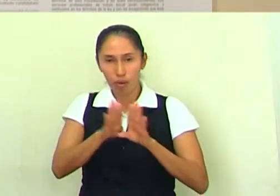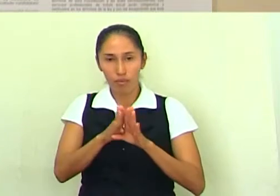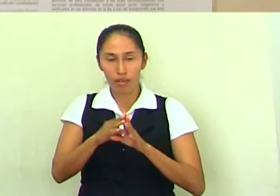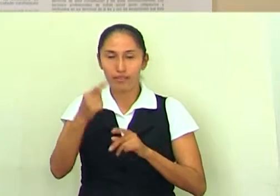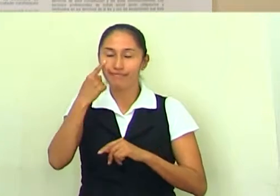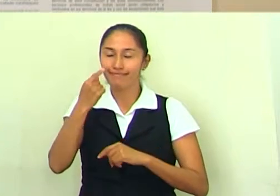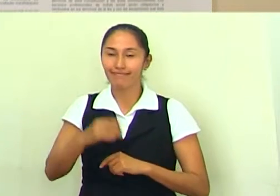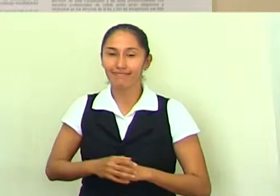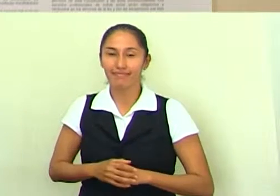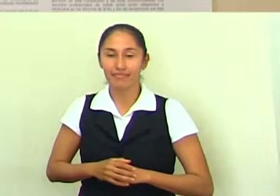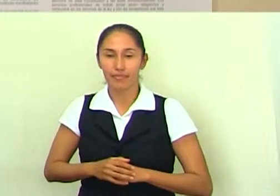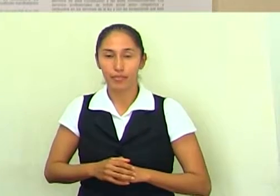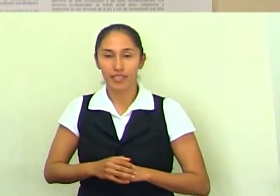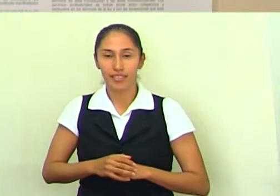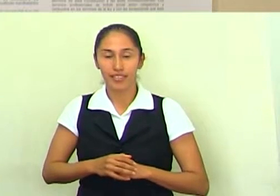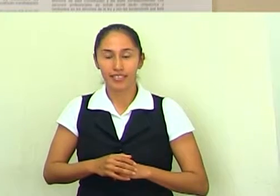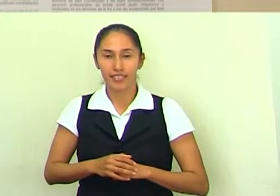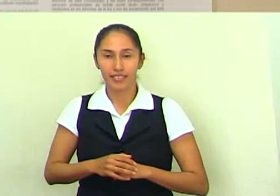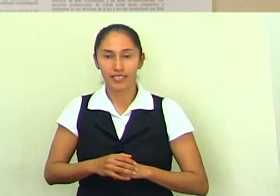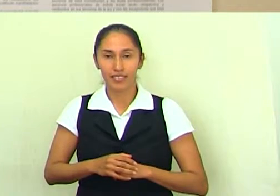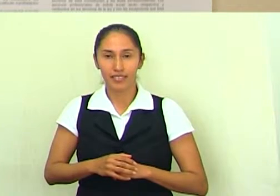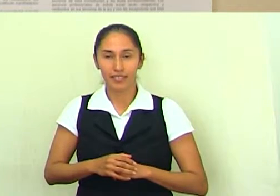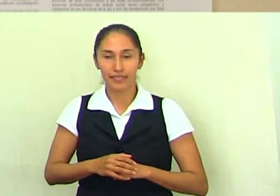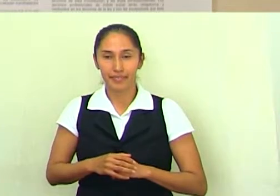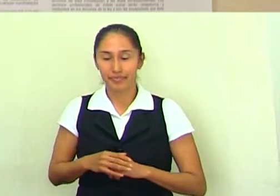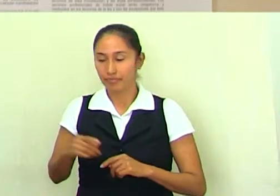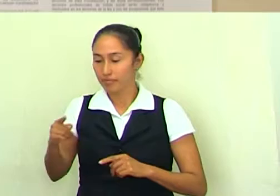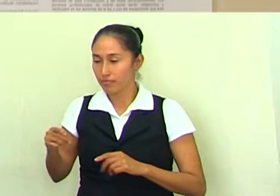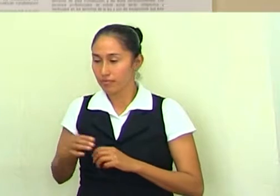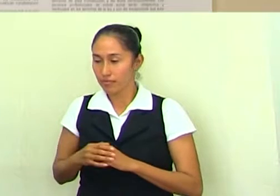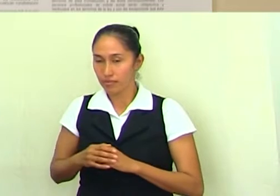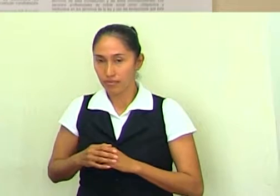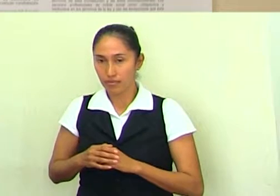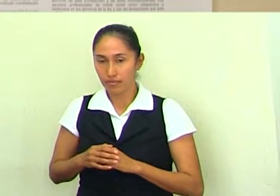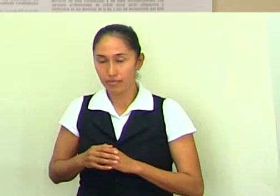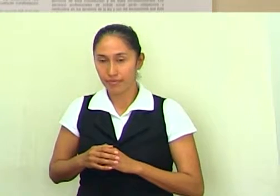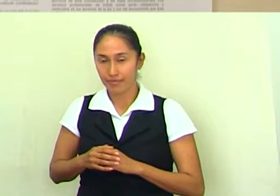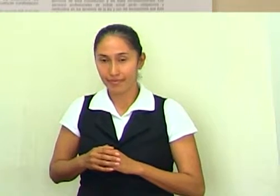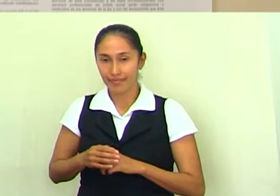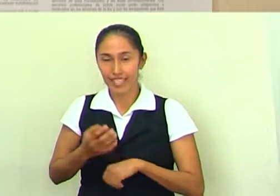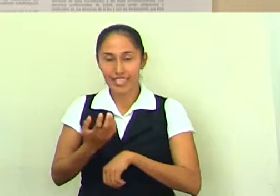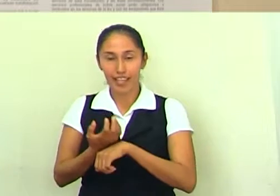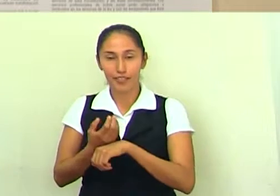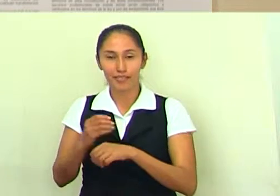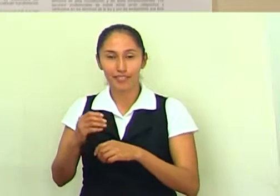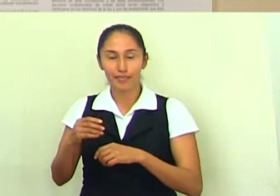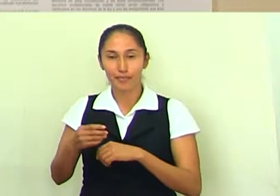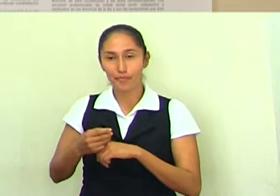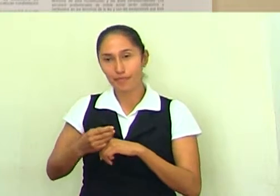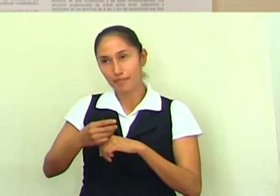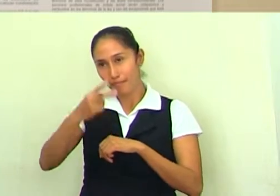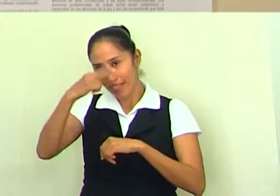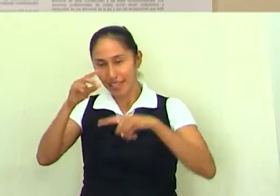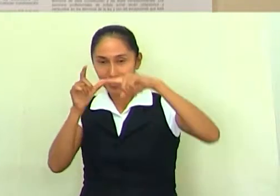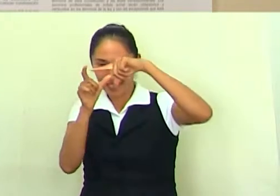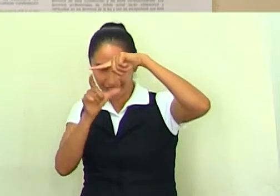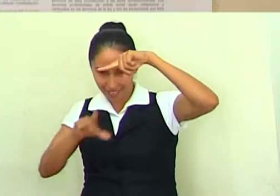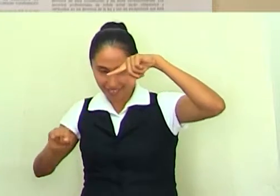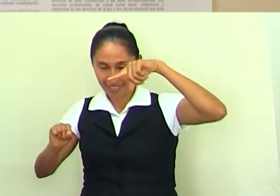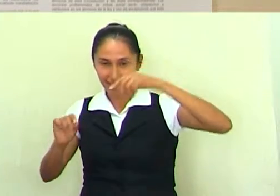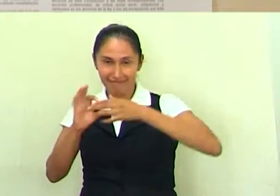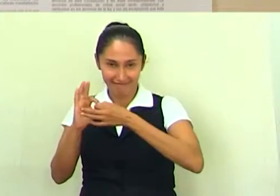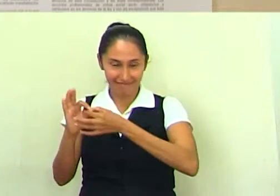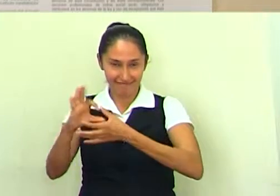Constitución política de los Estados Unidos mexicanos. Y muy importante, jóvenes,